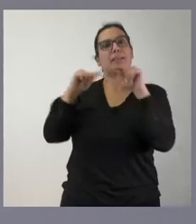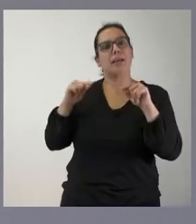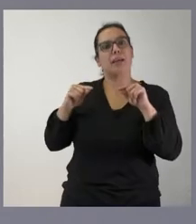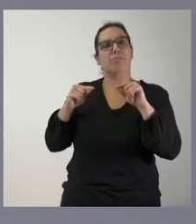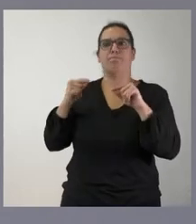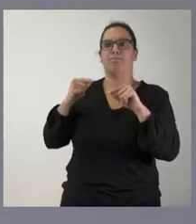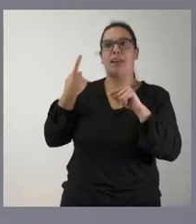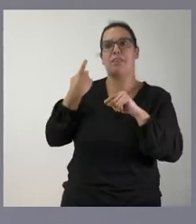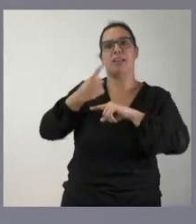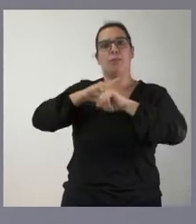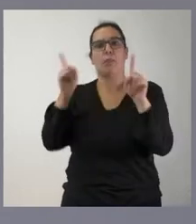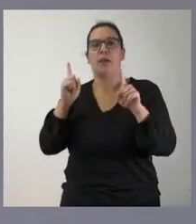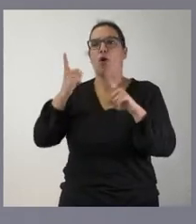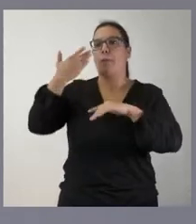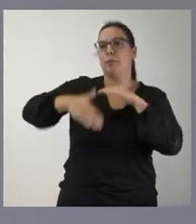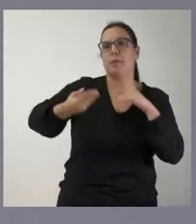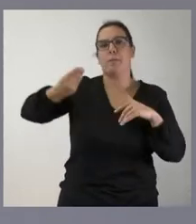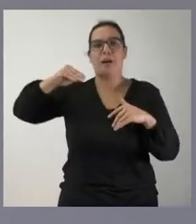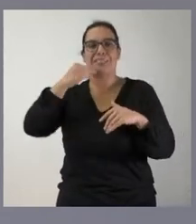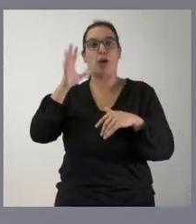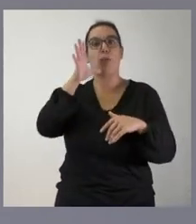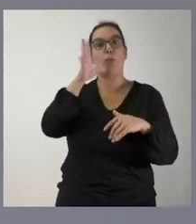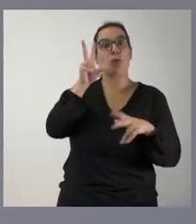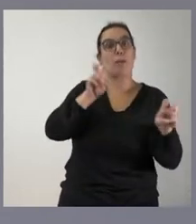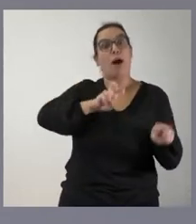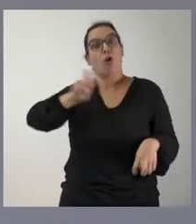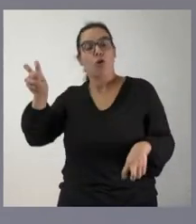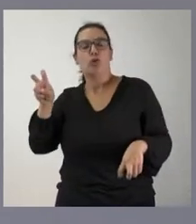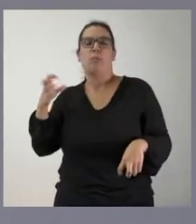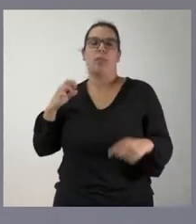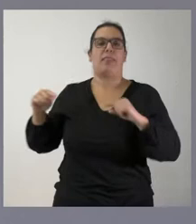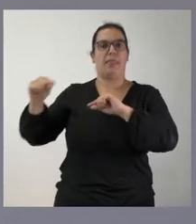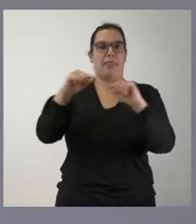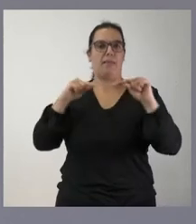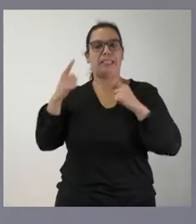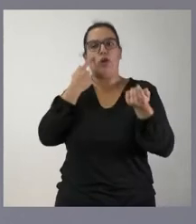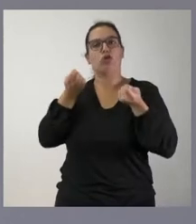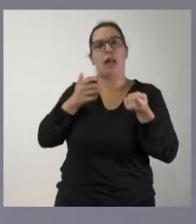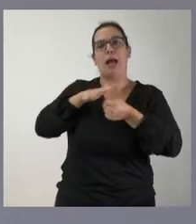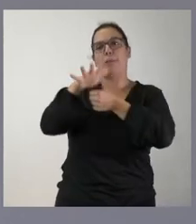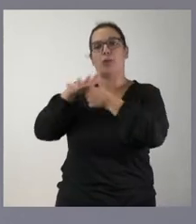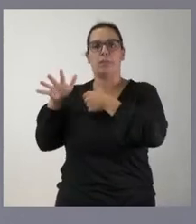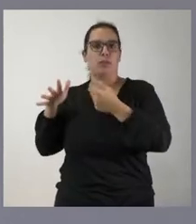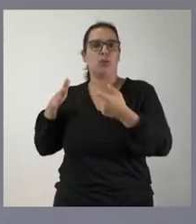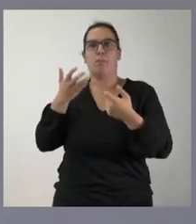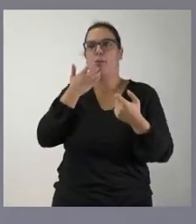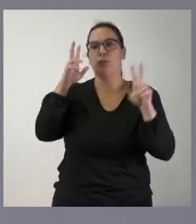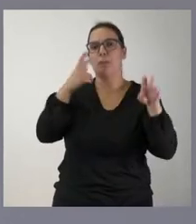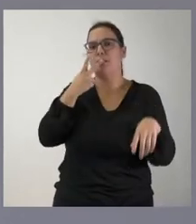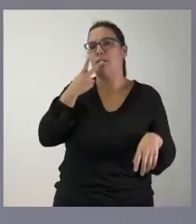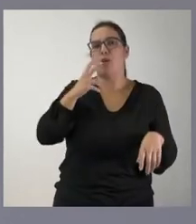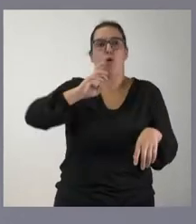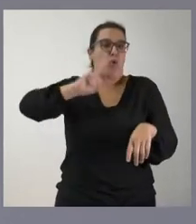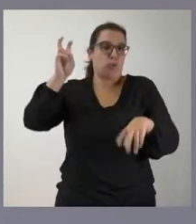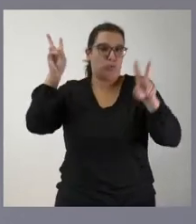es necesario establecer algún instrumento adicional de garantías o de controles en otros ámbitos respecto del tabaco y respeto otras